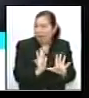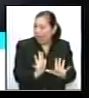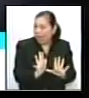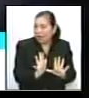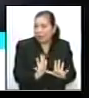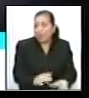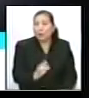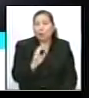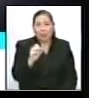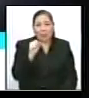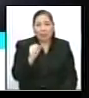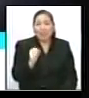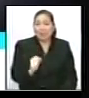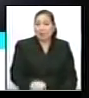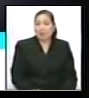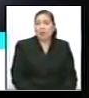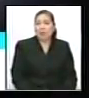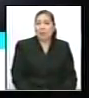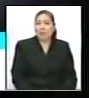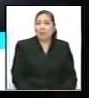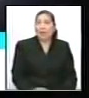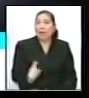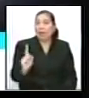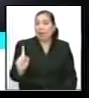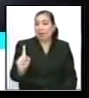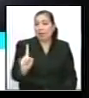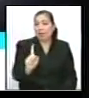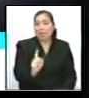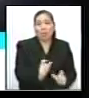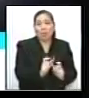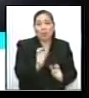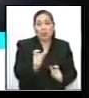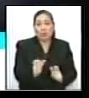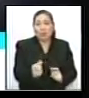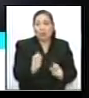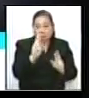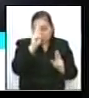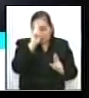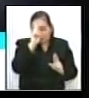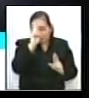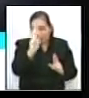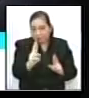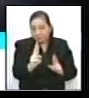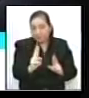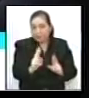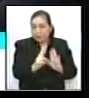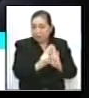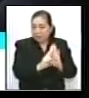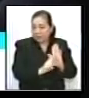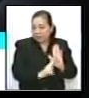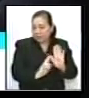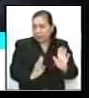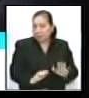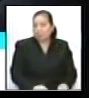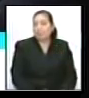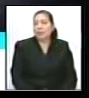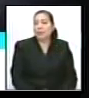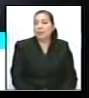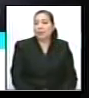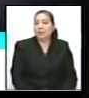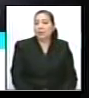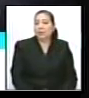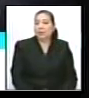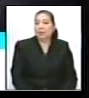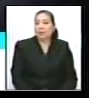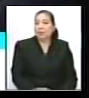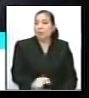el derecho que le otorga a cada parlamentario, respetuosos del reglamento. Ese día,